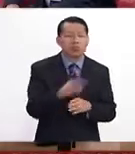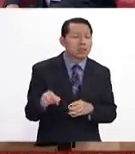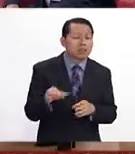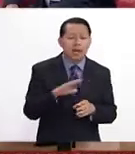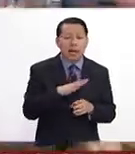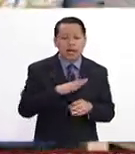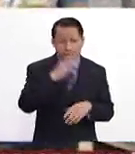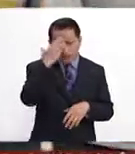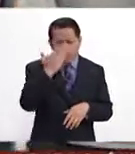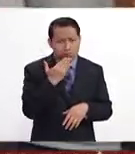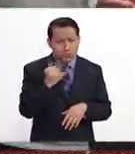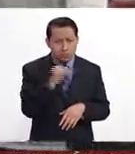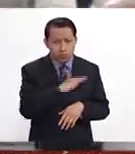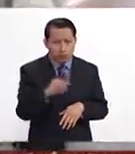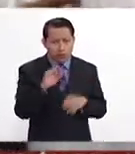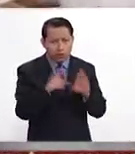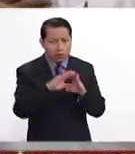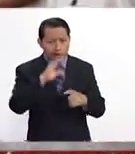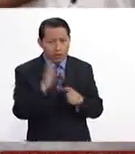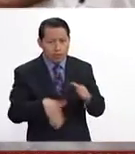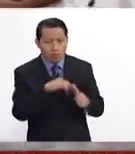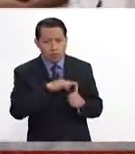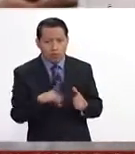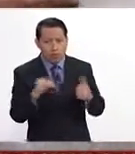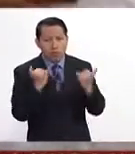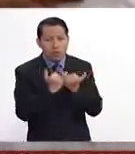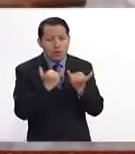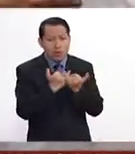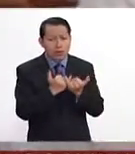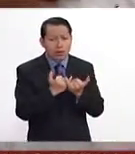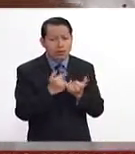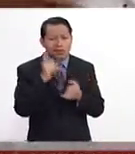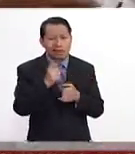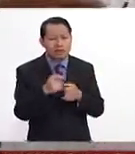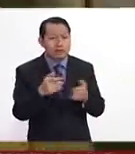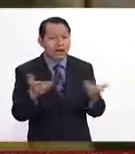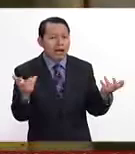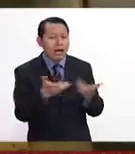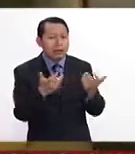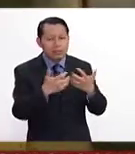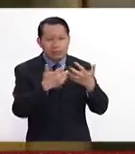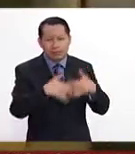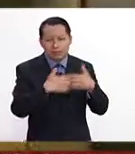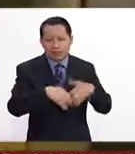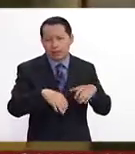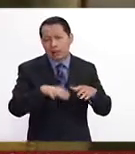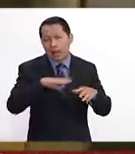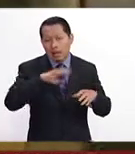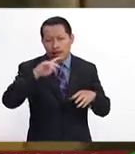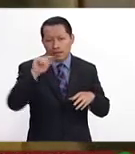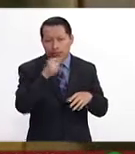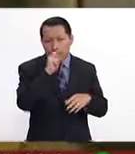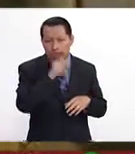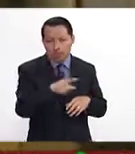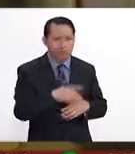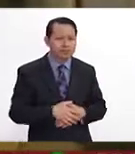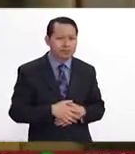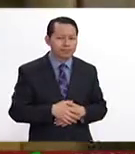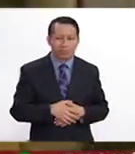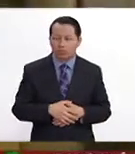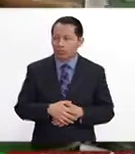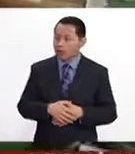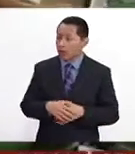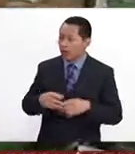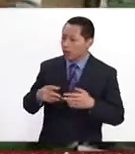capacidades para ello terminando sean capaces de poner empresas de base tecnológica en el propio estado que nos están viendo